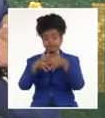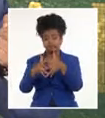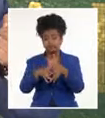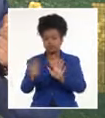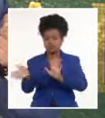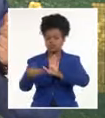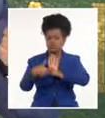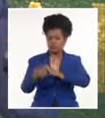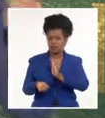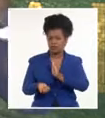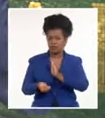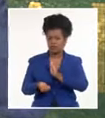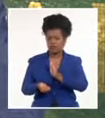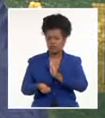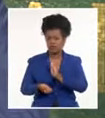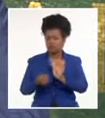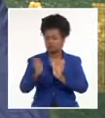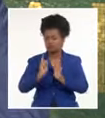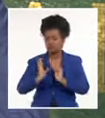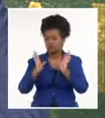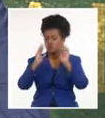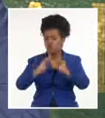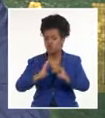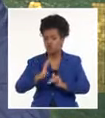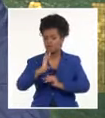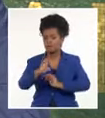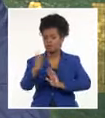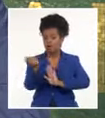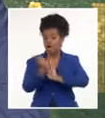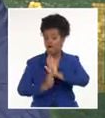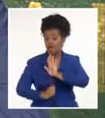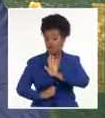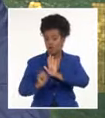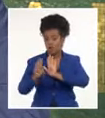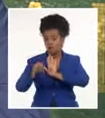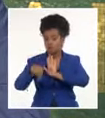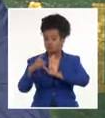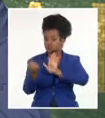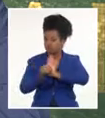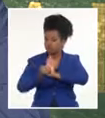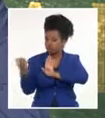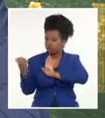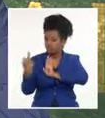a la Carta de las Naciones Unidas contra otros países soberanos.